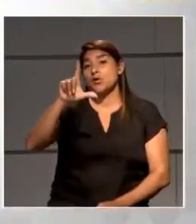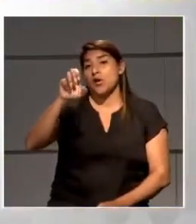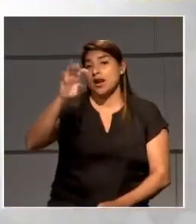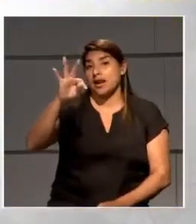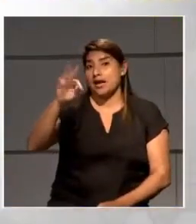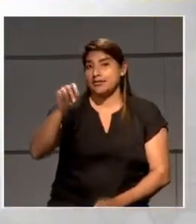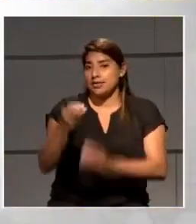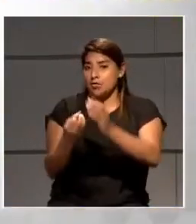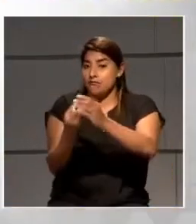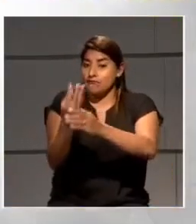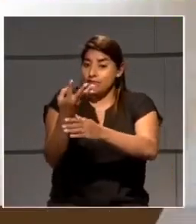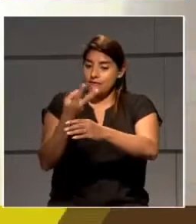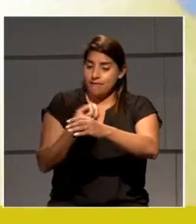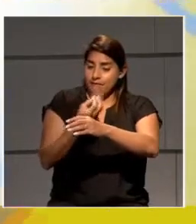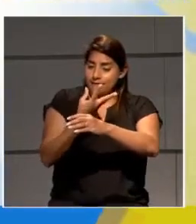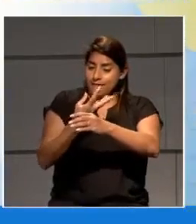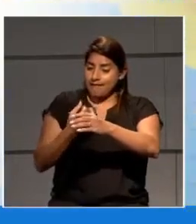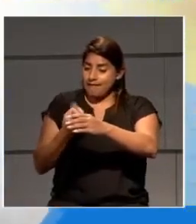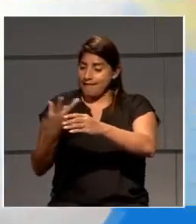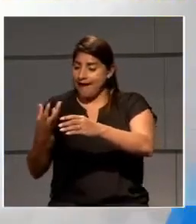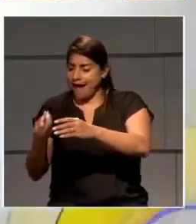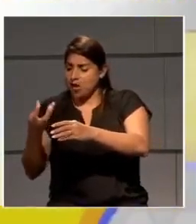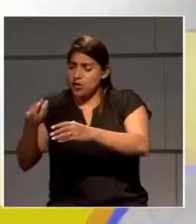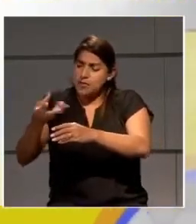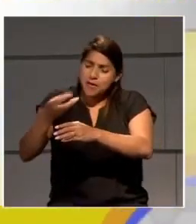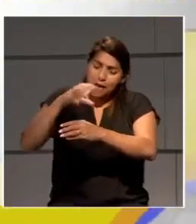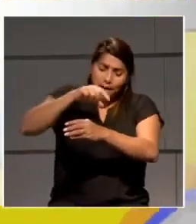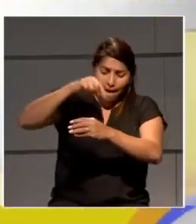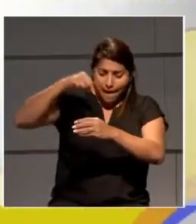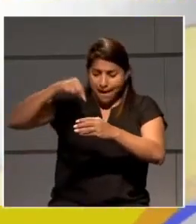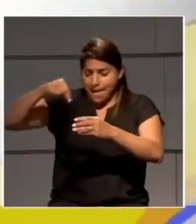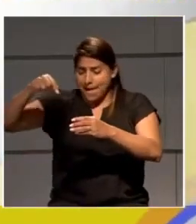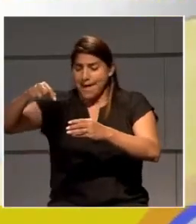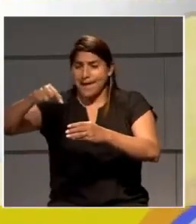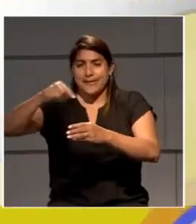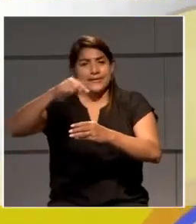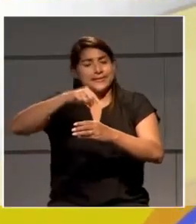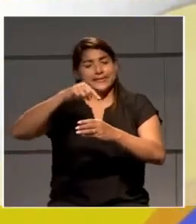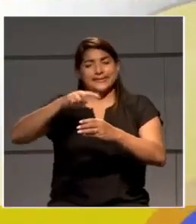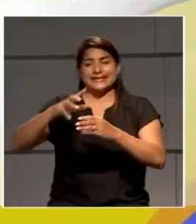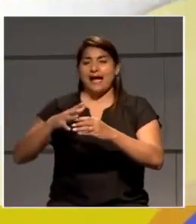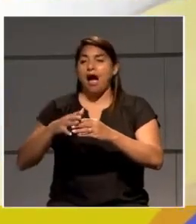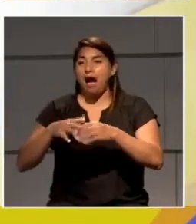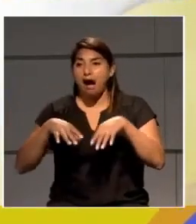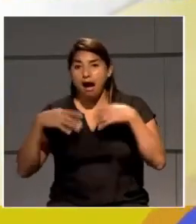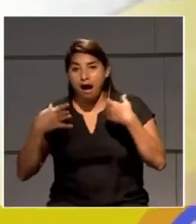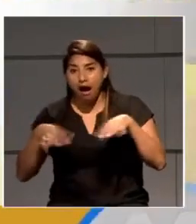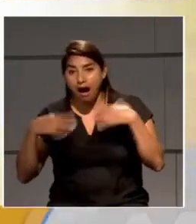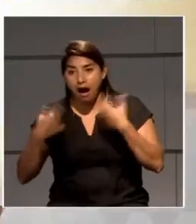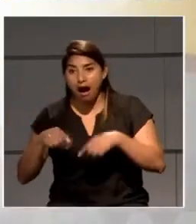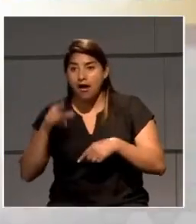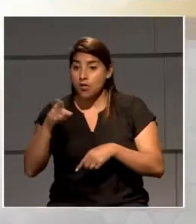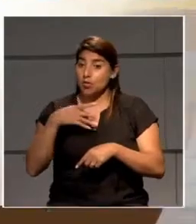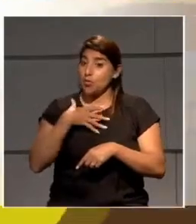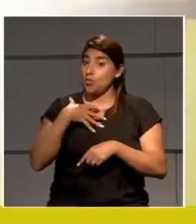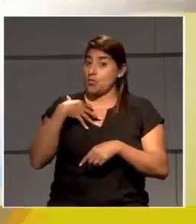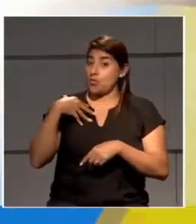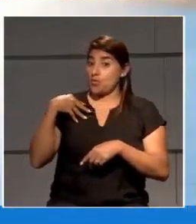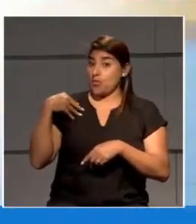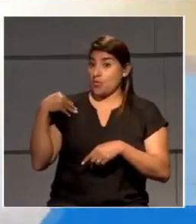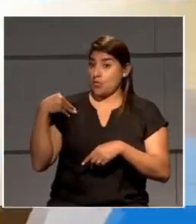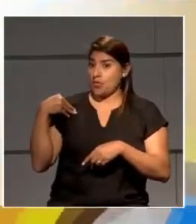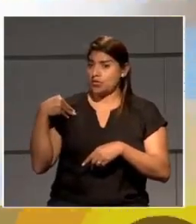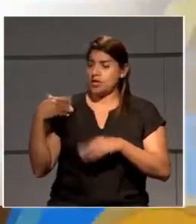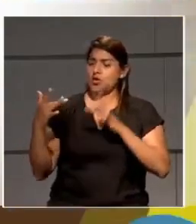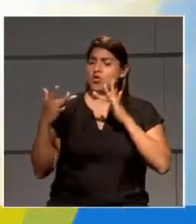planta? Flores. Y está llena de flores. Pluk, pero es que a usted le gusta mucho